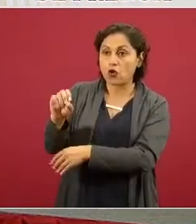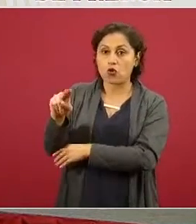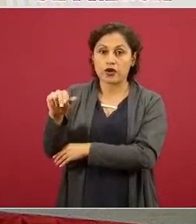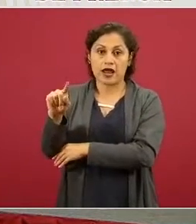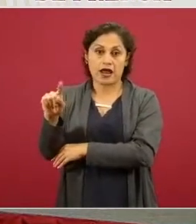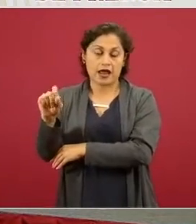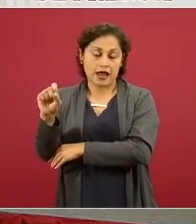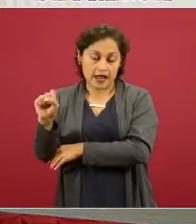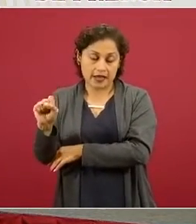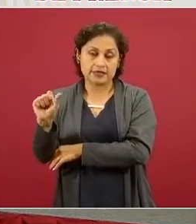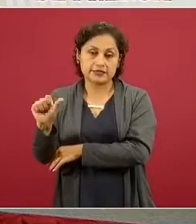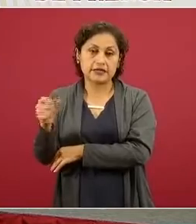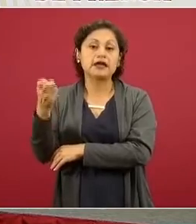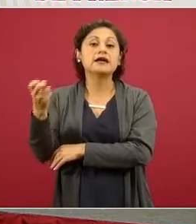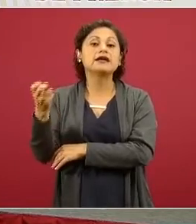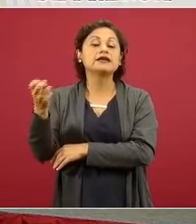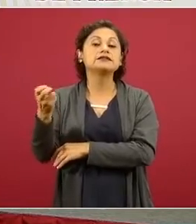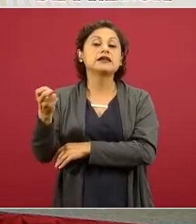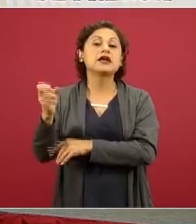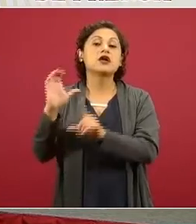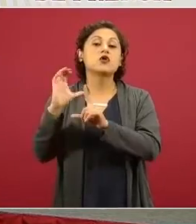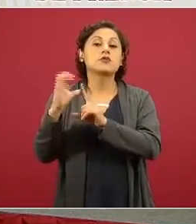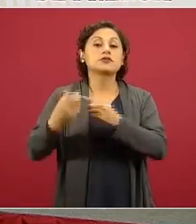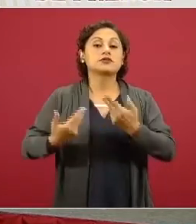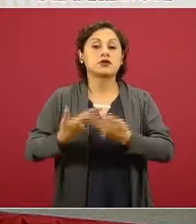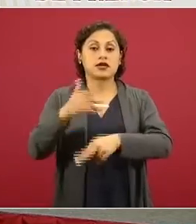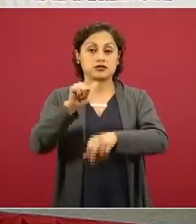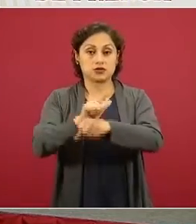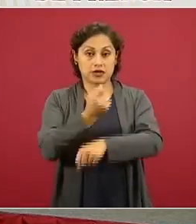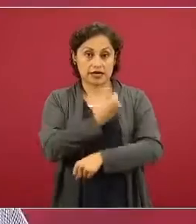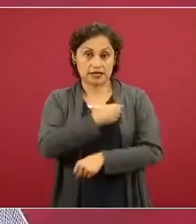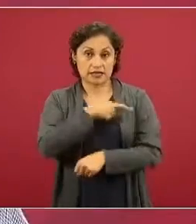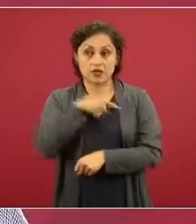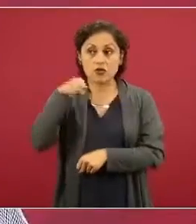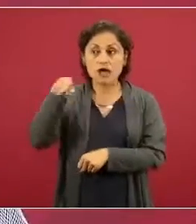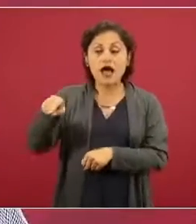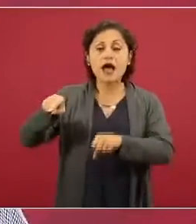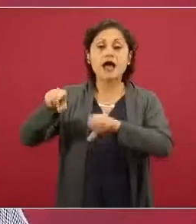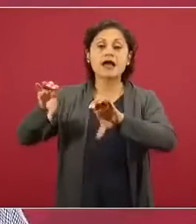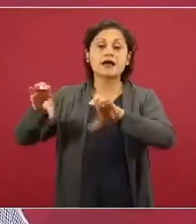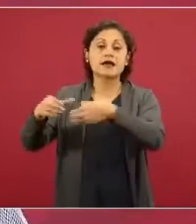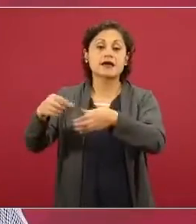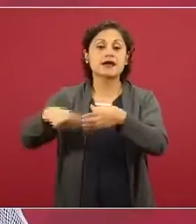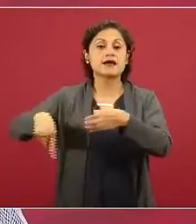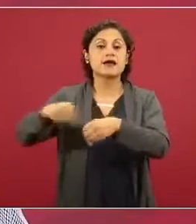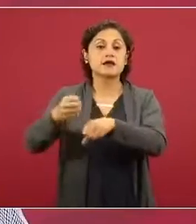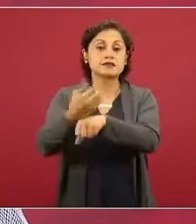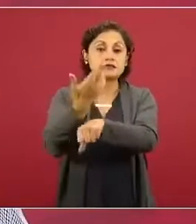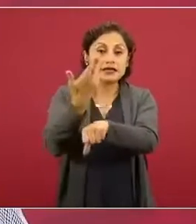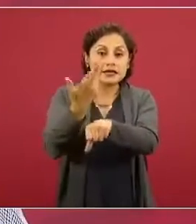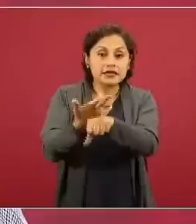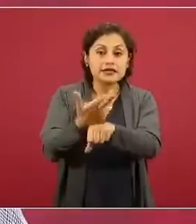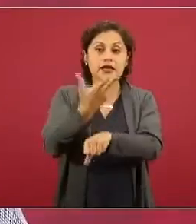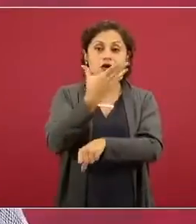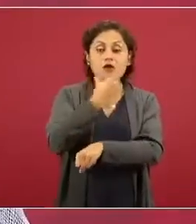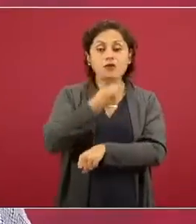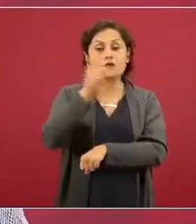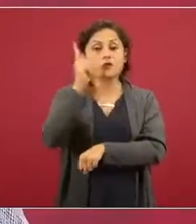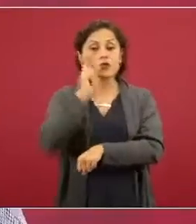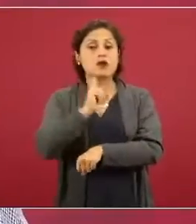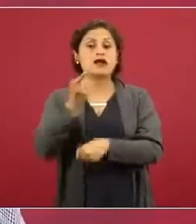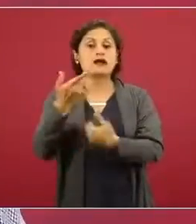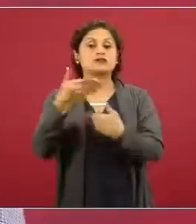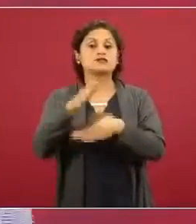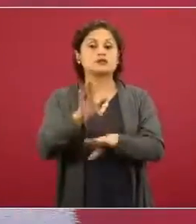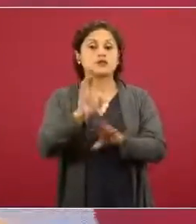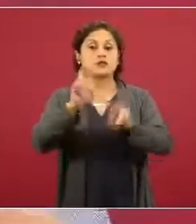la Comisión Nacional de Salud, en donde están todos los secretarios de salud, secretarios y secretarias de salud de las 32 entidades,